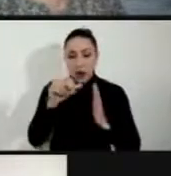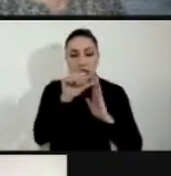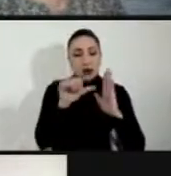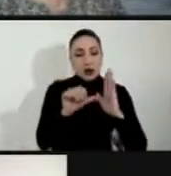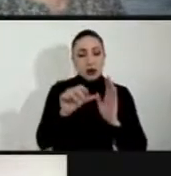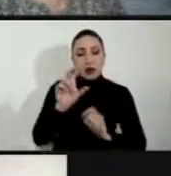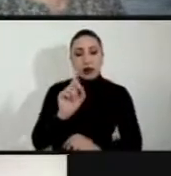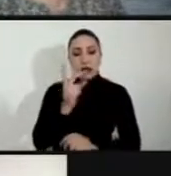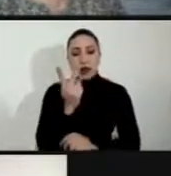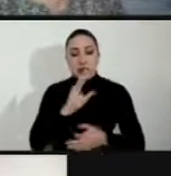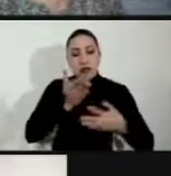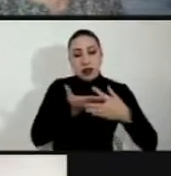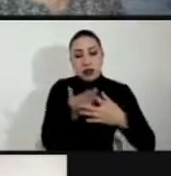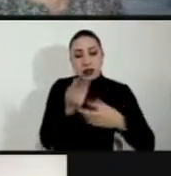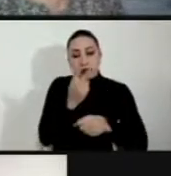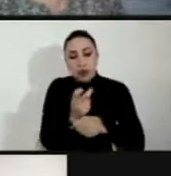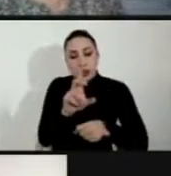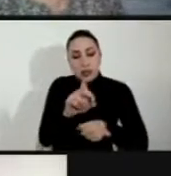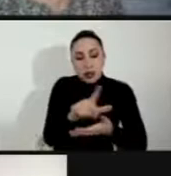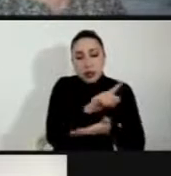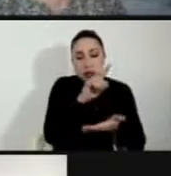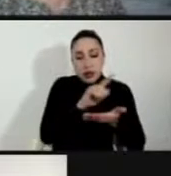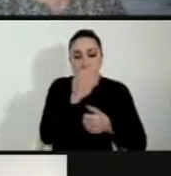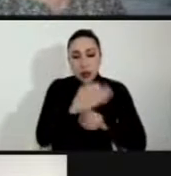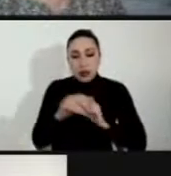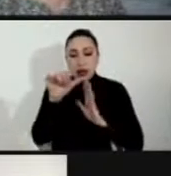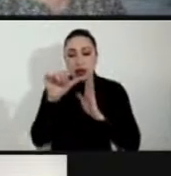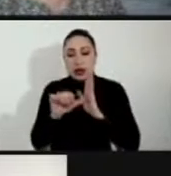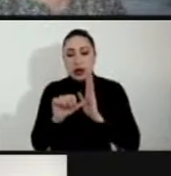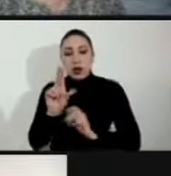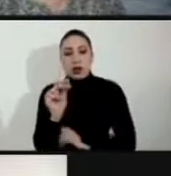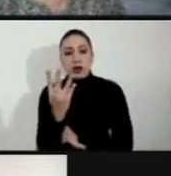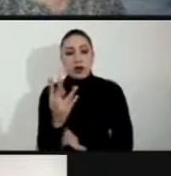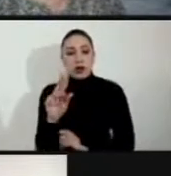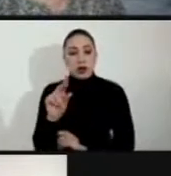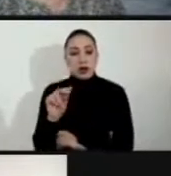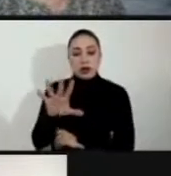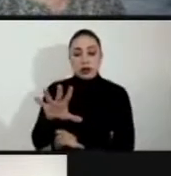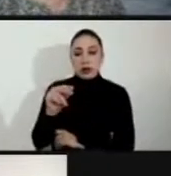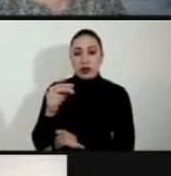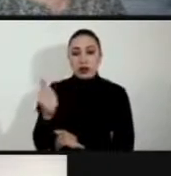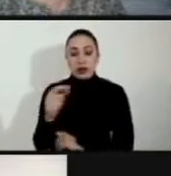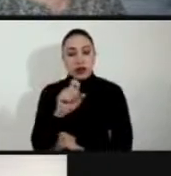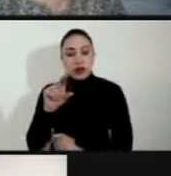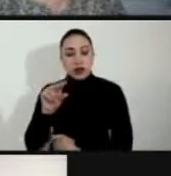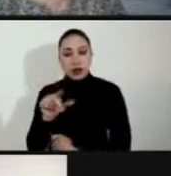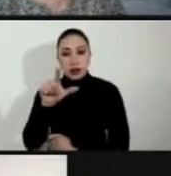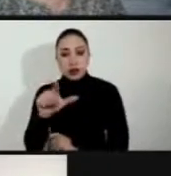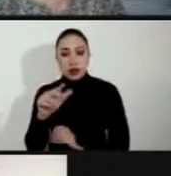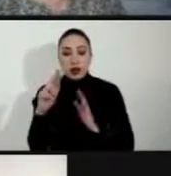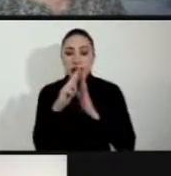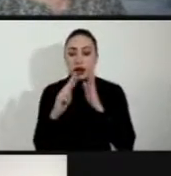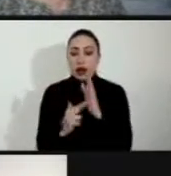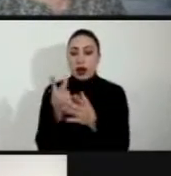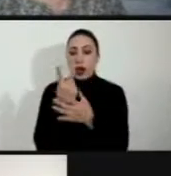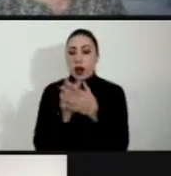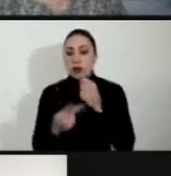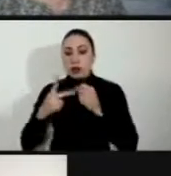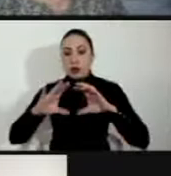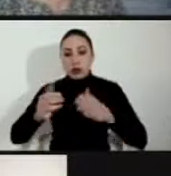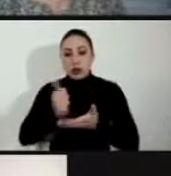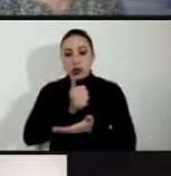fracciones segunda y trigésima de la Ley Orgánica, 84, 85, 86 y 187 del Reglamento, ambos del Congreso de la Ciudad de